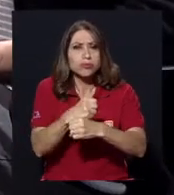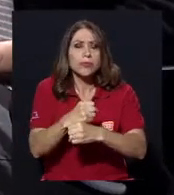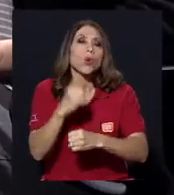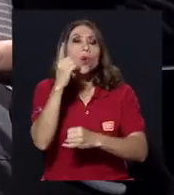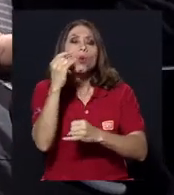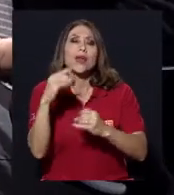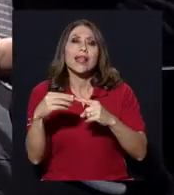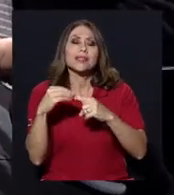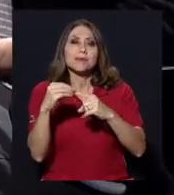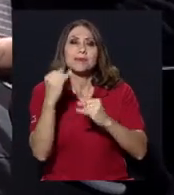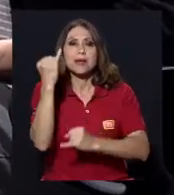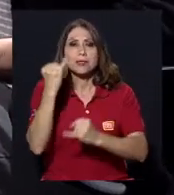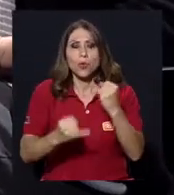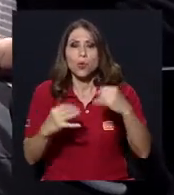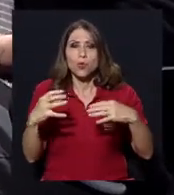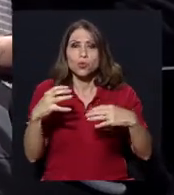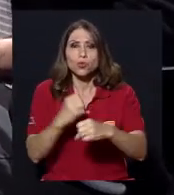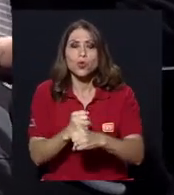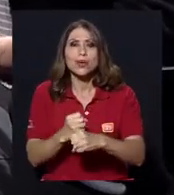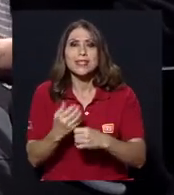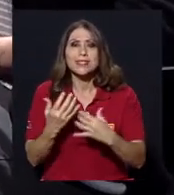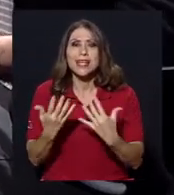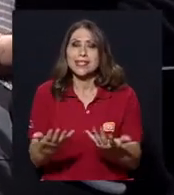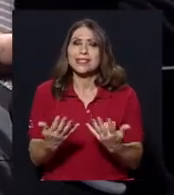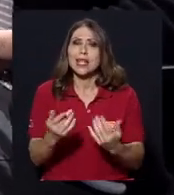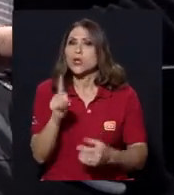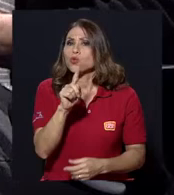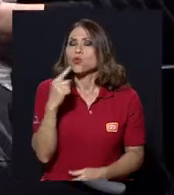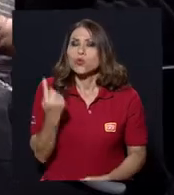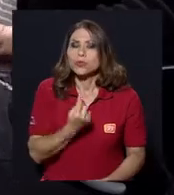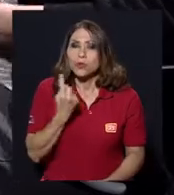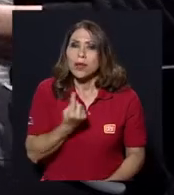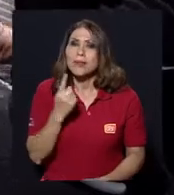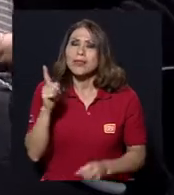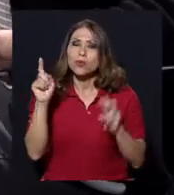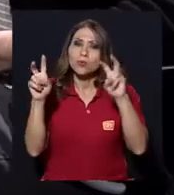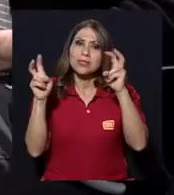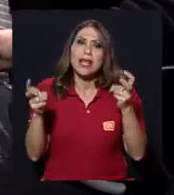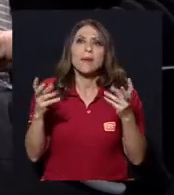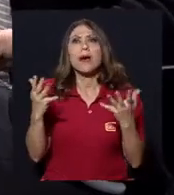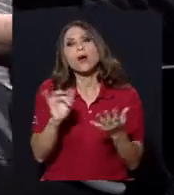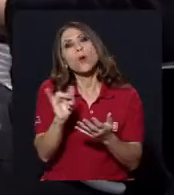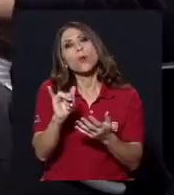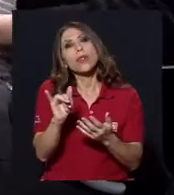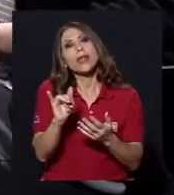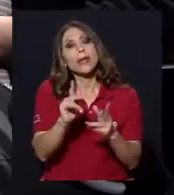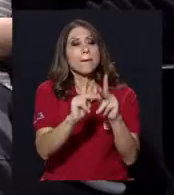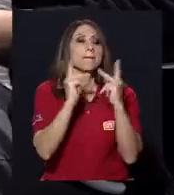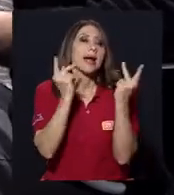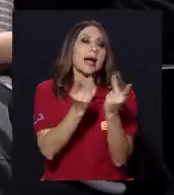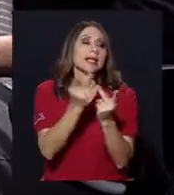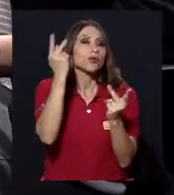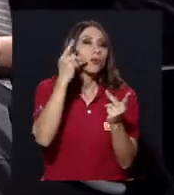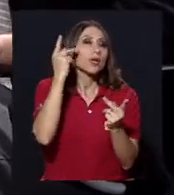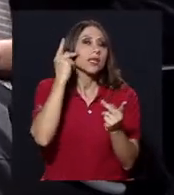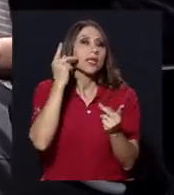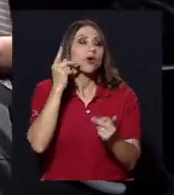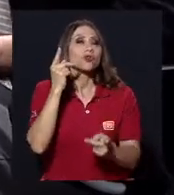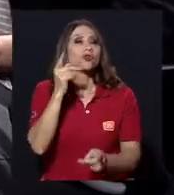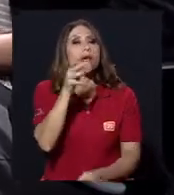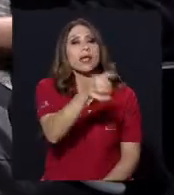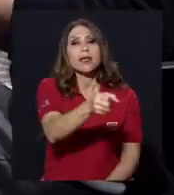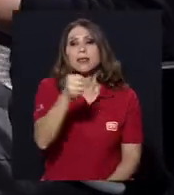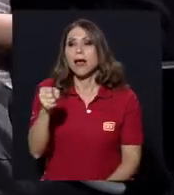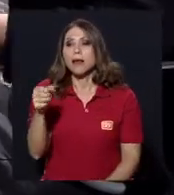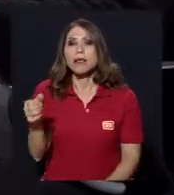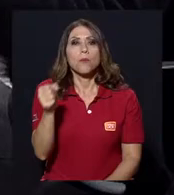acá es que no es únicamente un asunto de quitar y poner partidos políticos, de quitar y poner personas en los gobiernos,